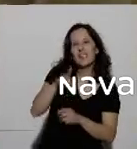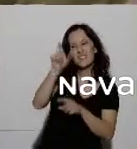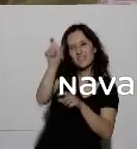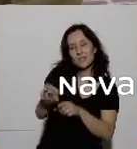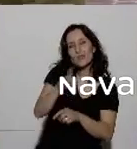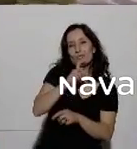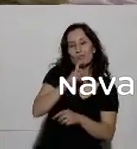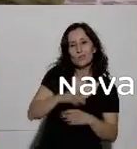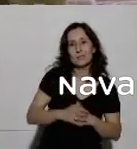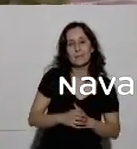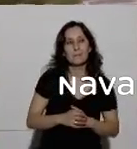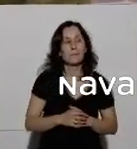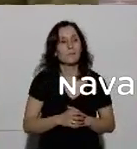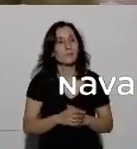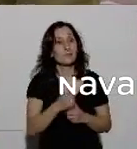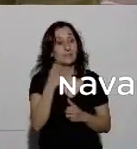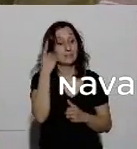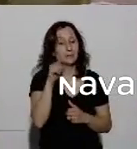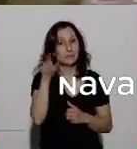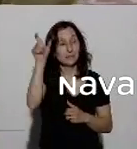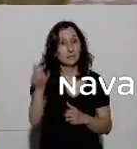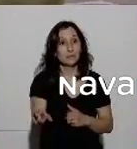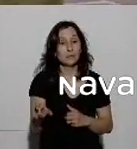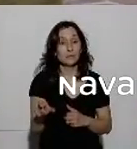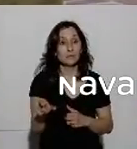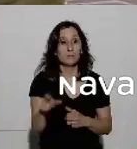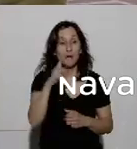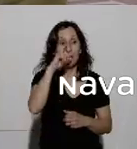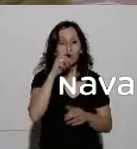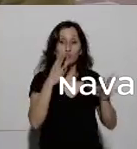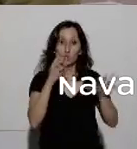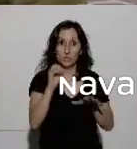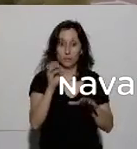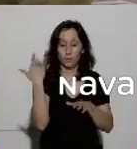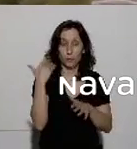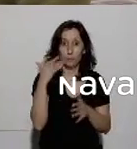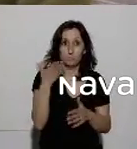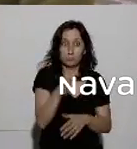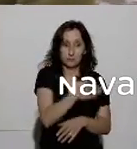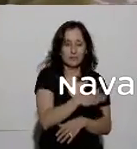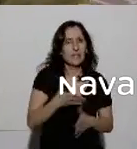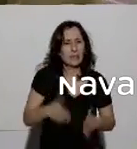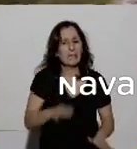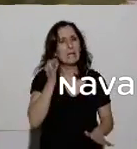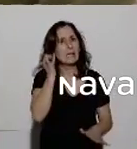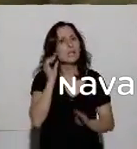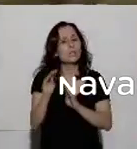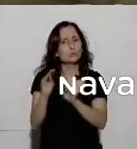Bueno, pues lo que sabemos de ella cuando murió es una señora de 80 años, con hijas también que participaban en los